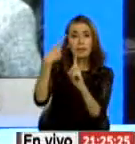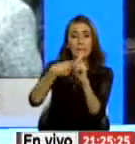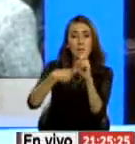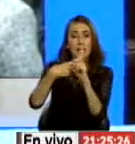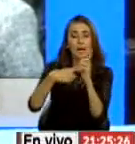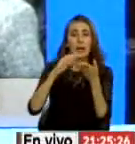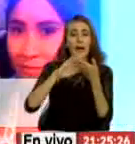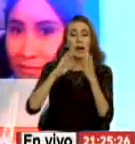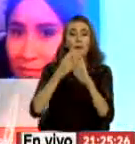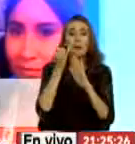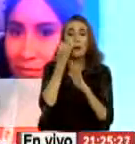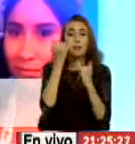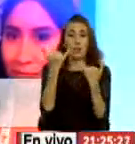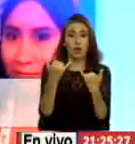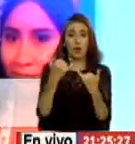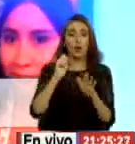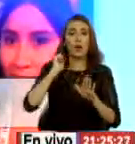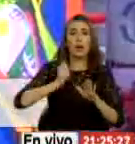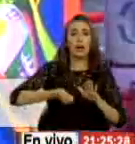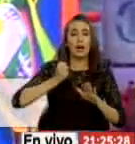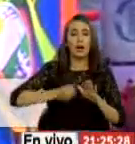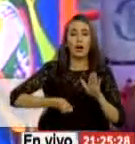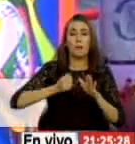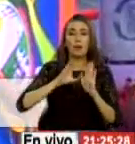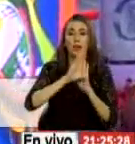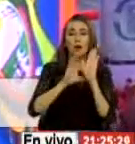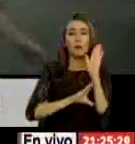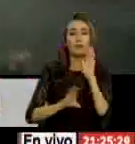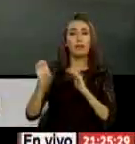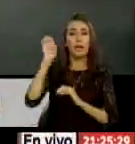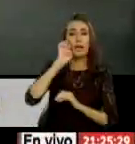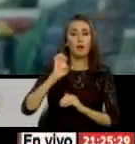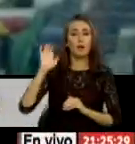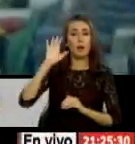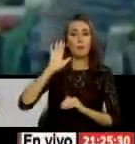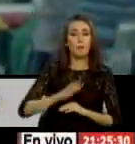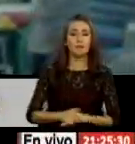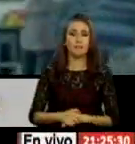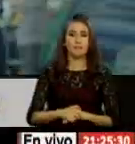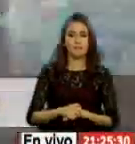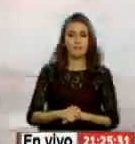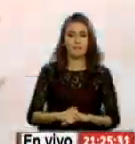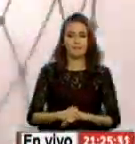indígena. Hoy es abogada en las Cortes Europeas.